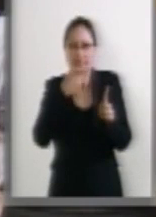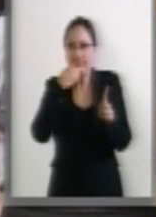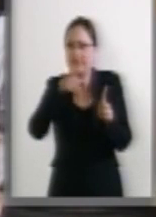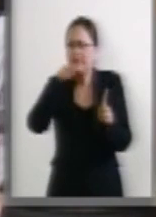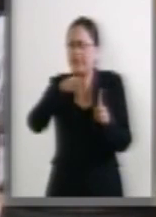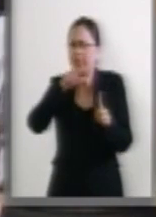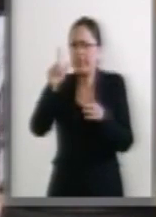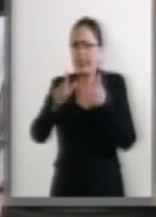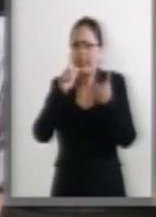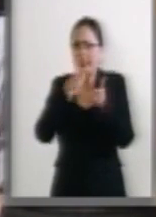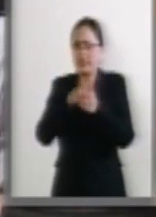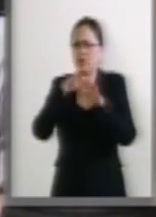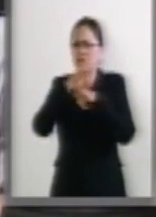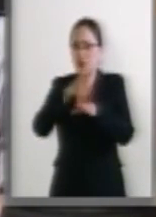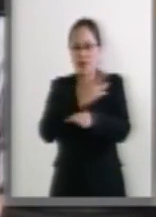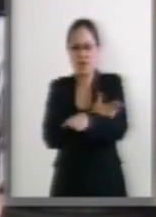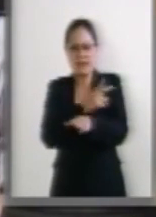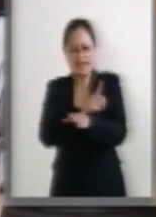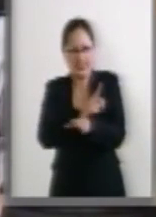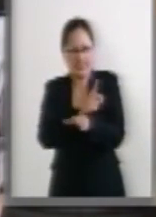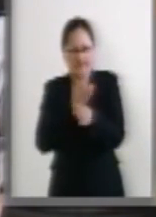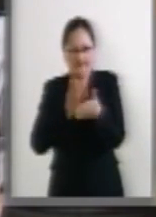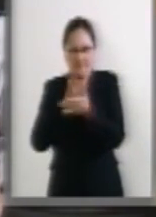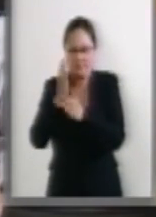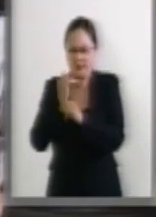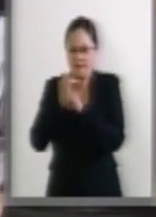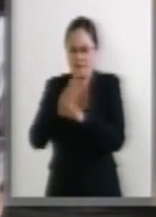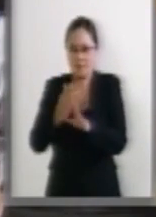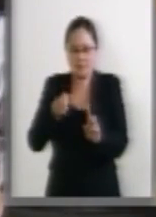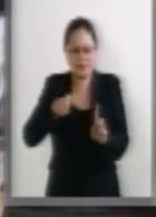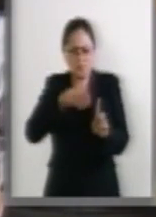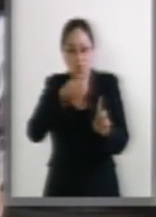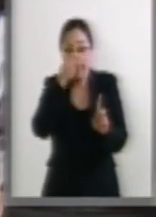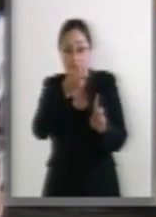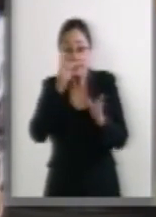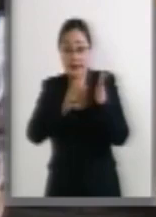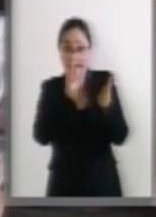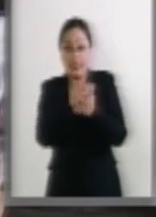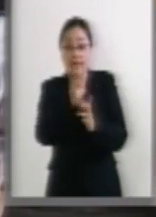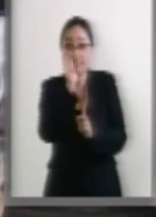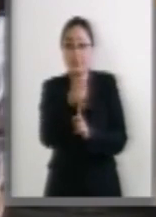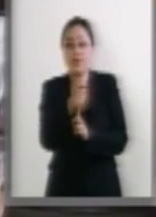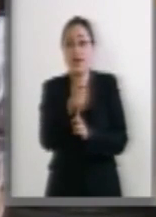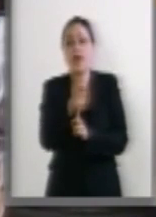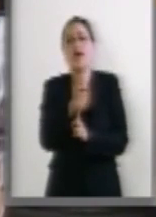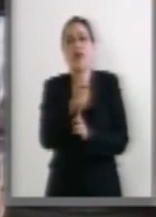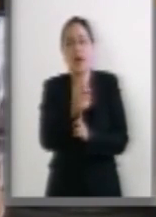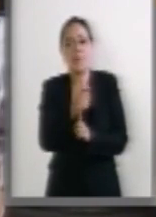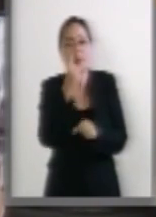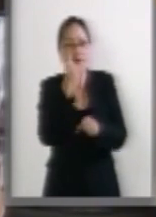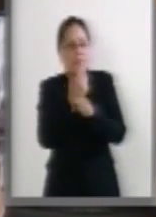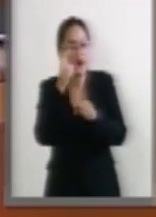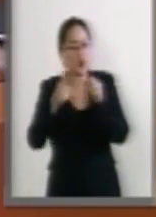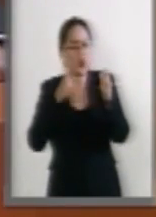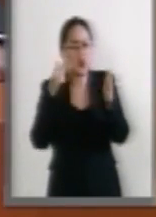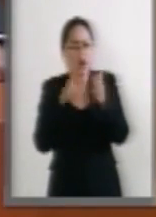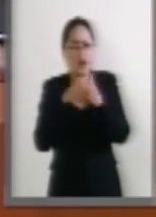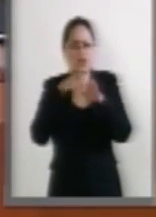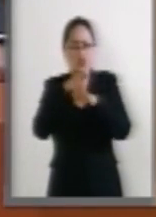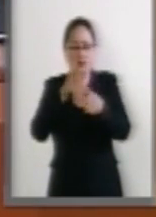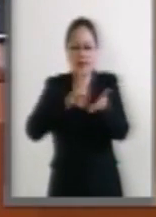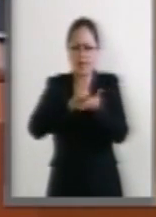Acceso a la Información Pública el primer lugar en la clasificación global de derecho